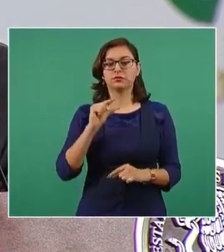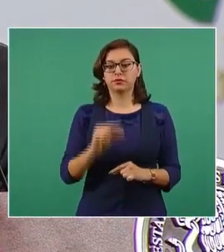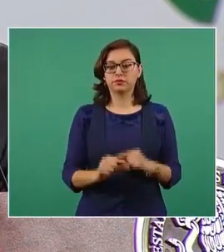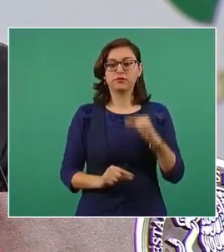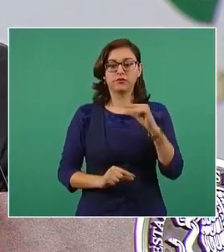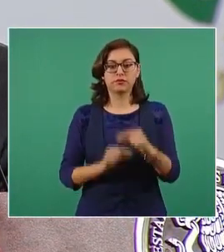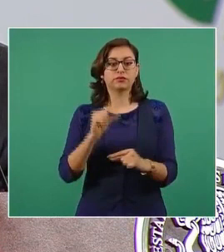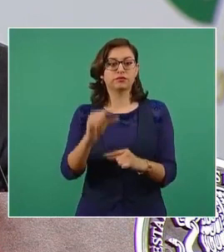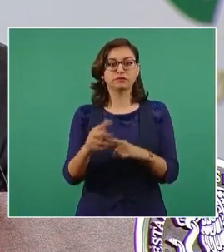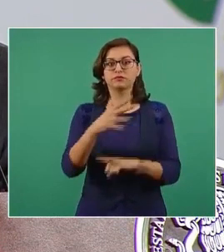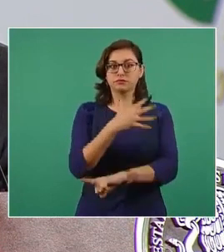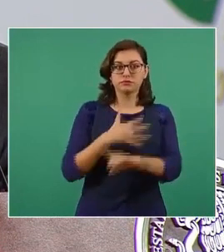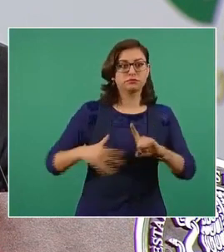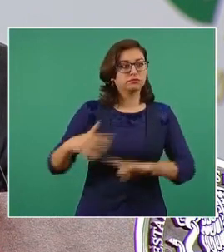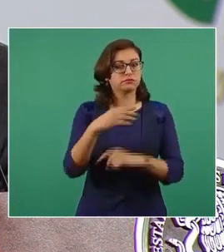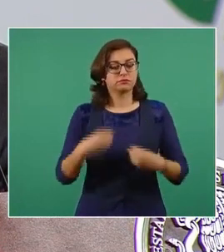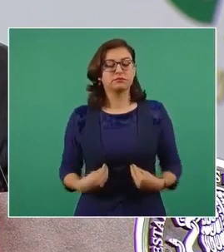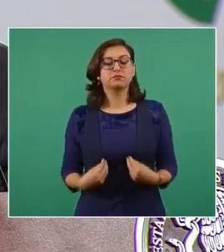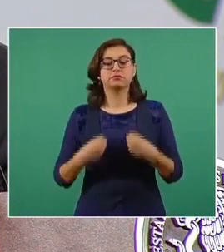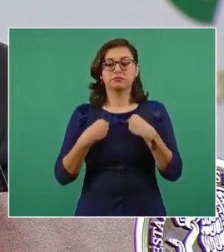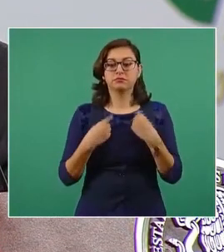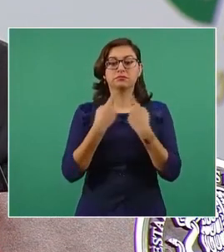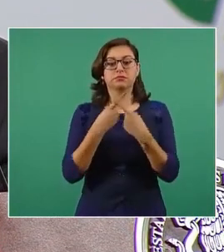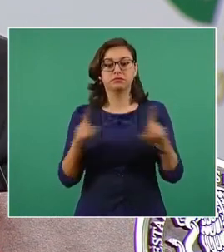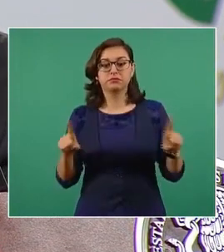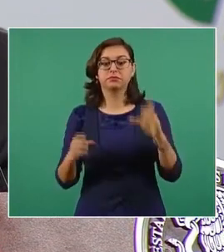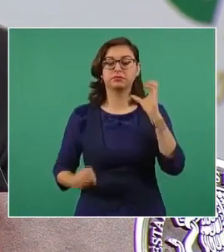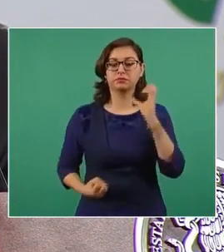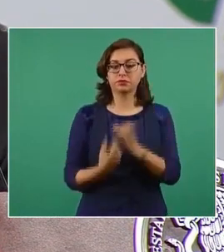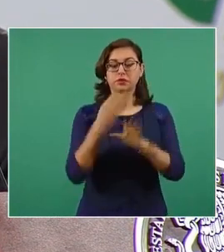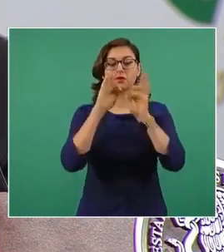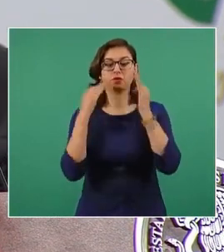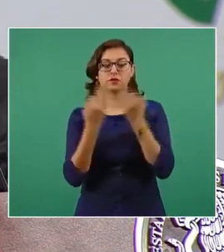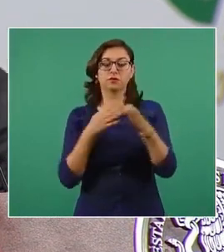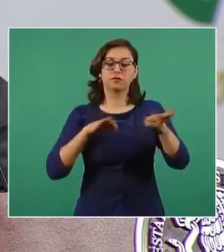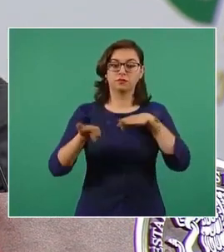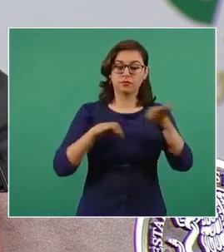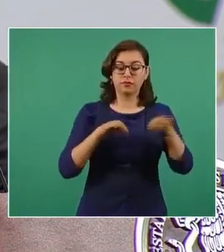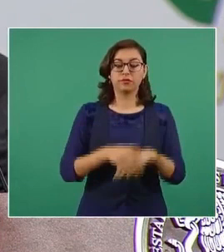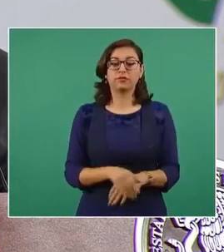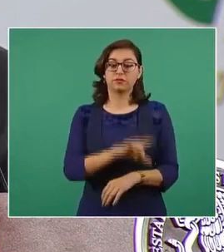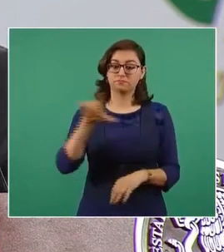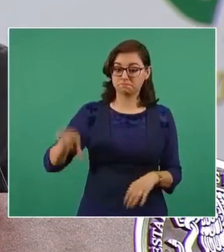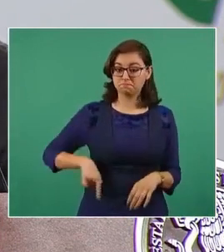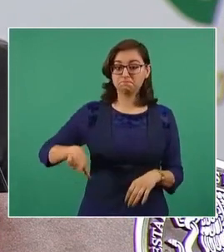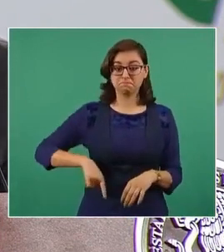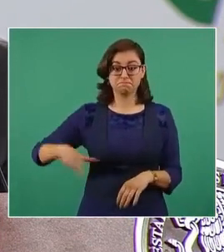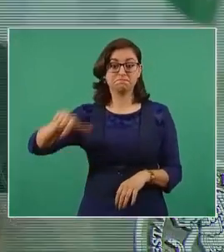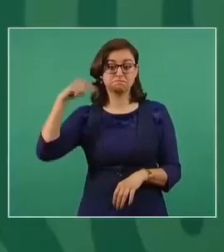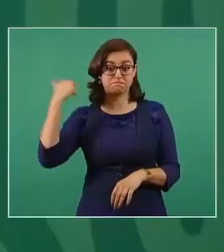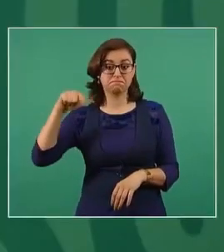adaptar a nuevas formas de vida y trabajo. El gobierno de Guadalajara también continúa